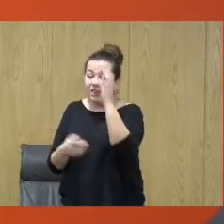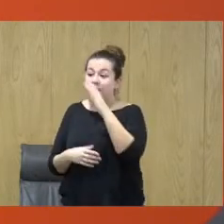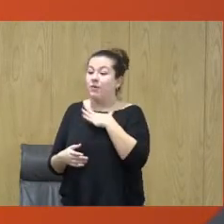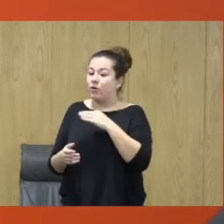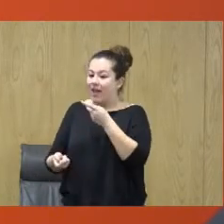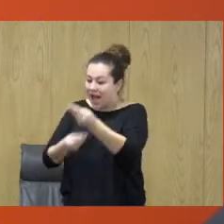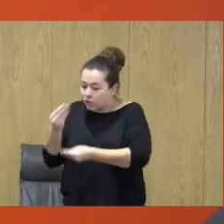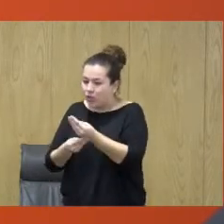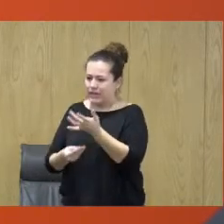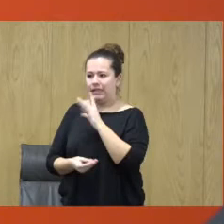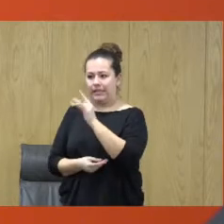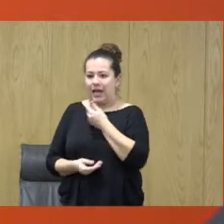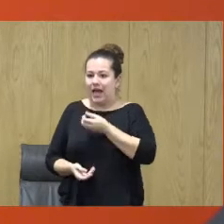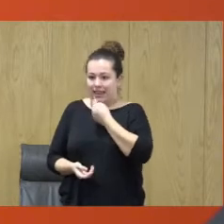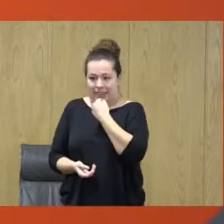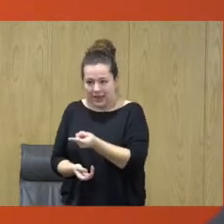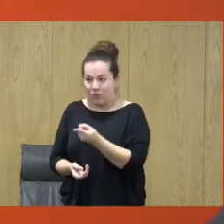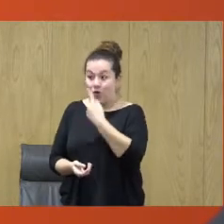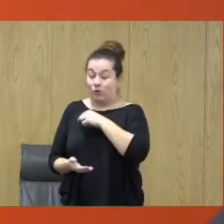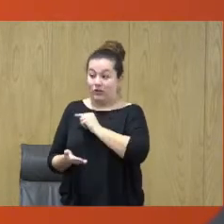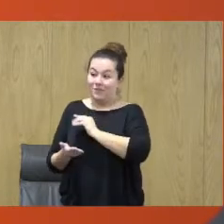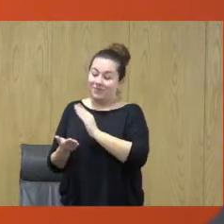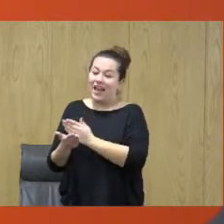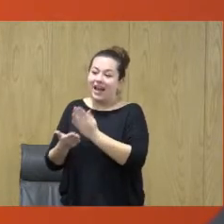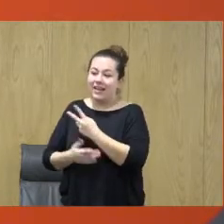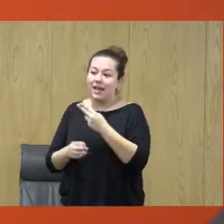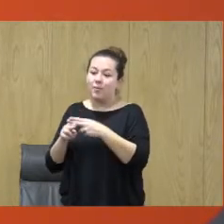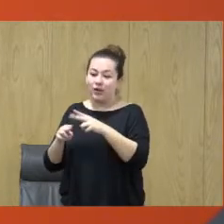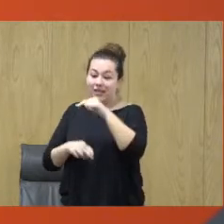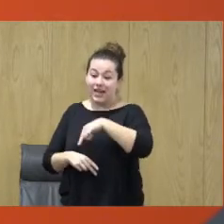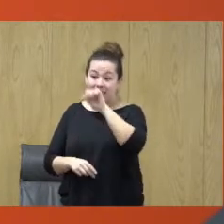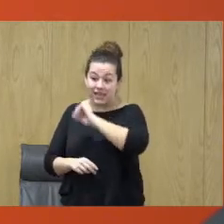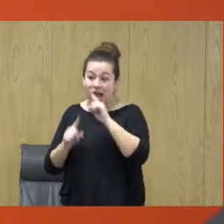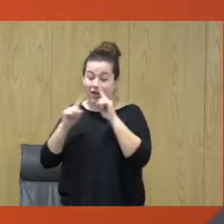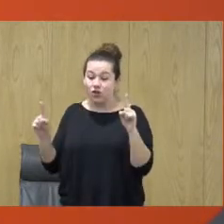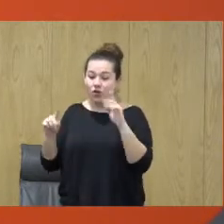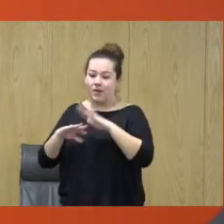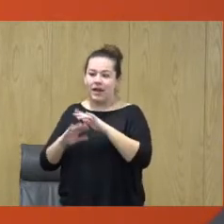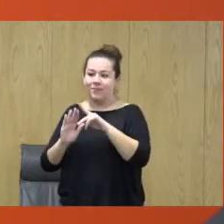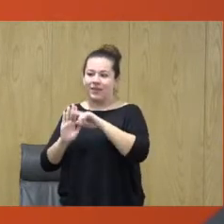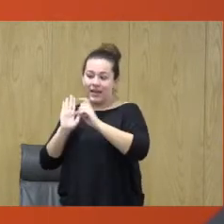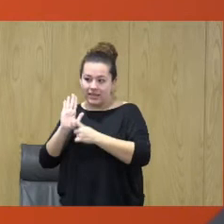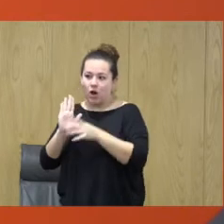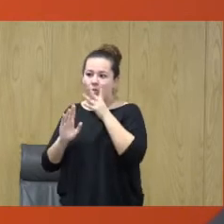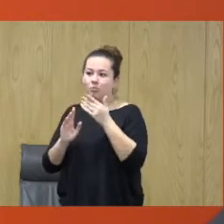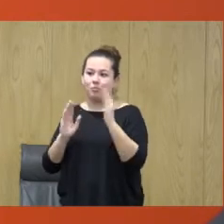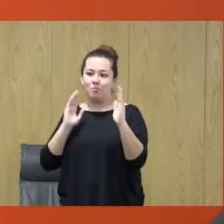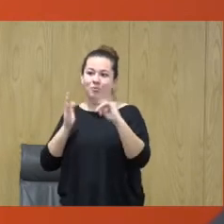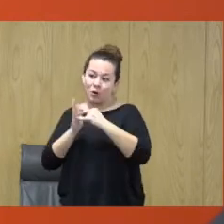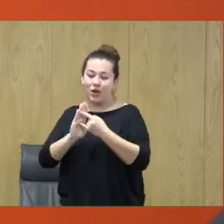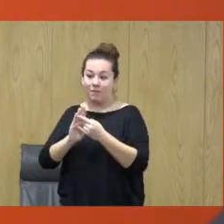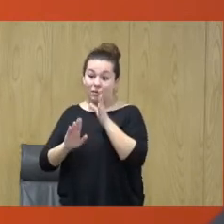sí que anuncio que en nuestra agenda política de este año y para esta legislatura, como programa y como consecución, vamos a